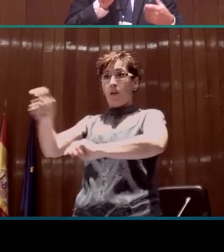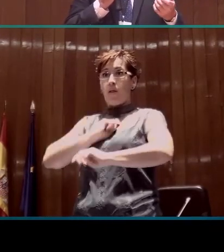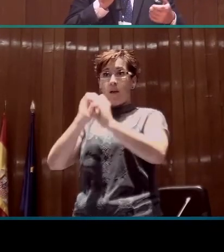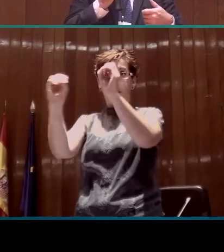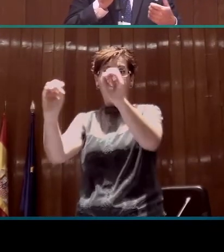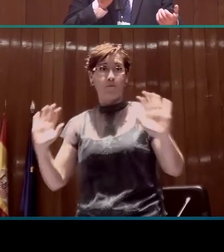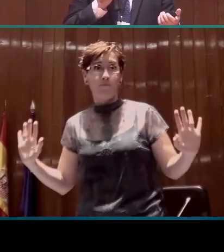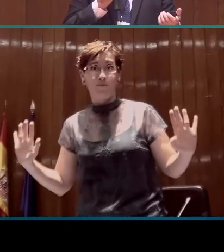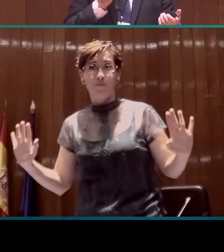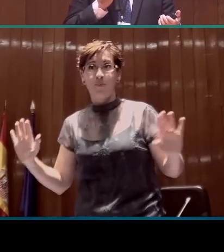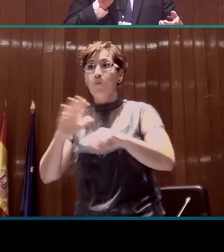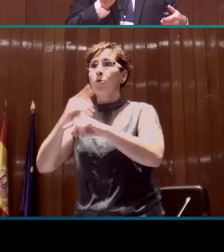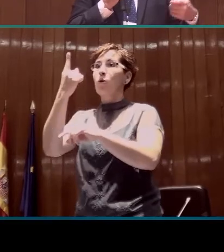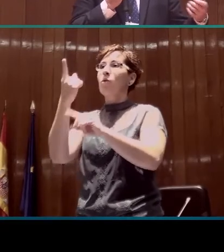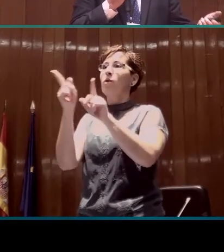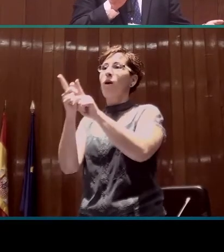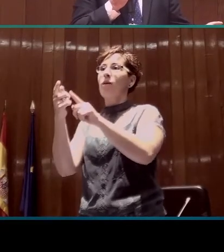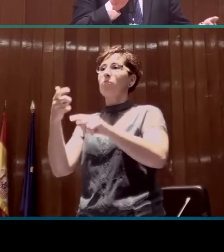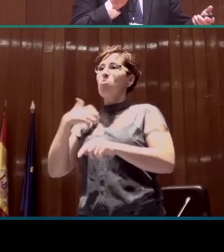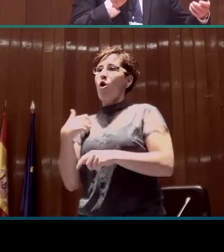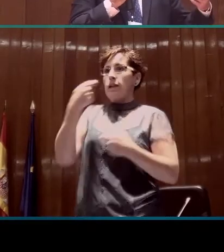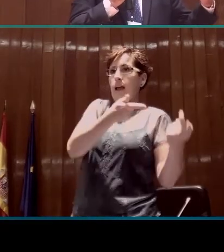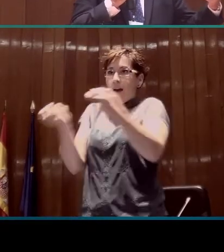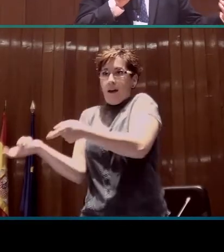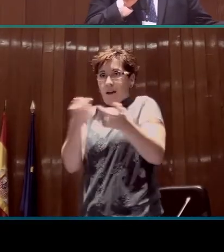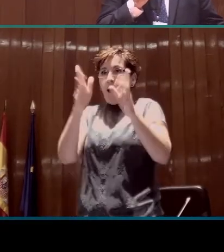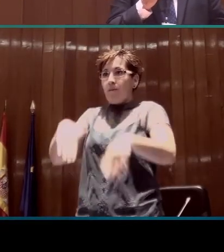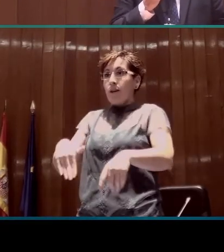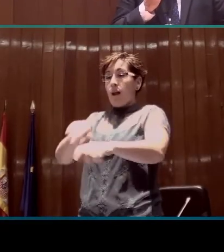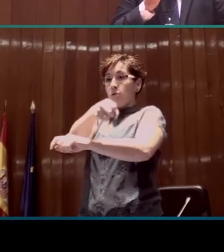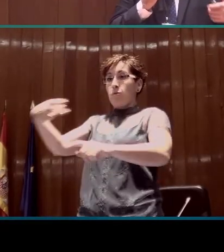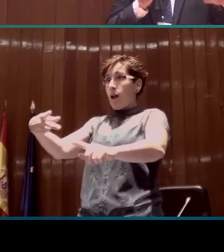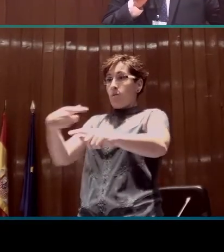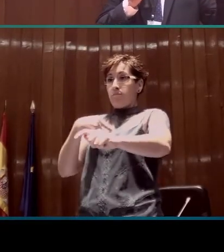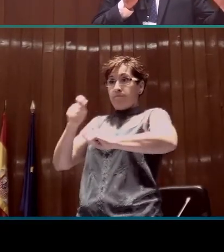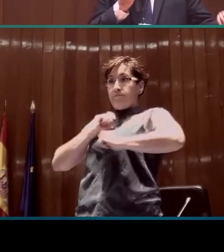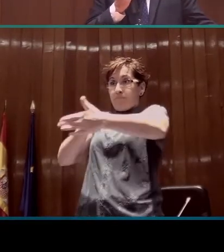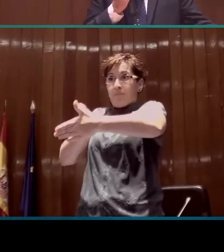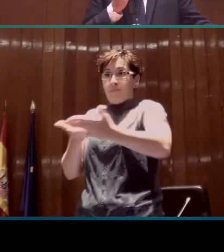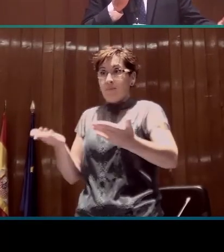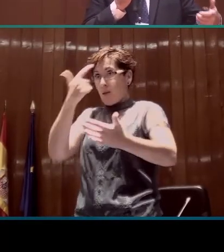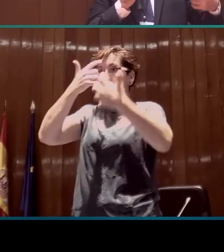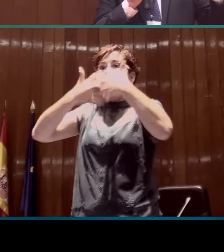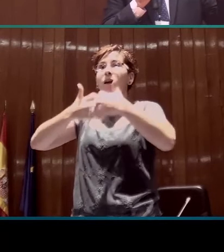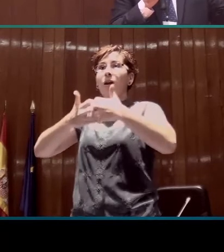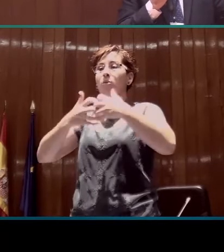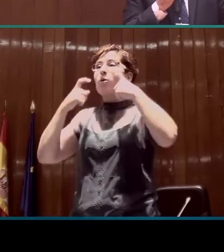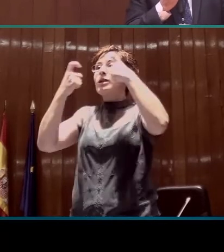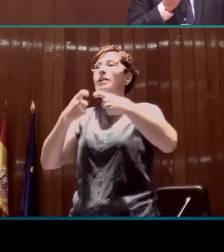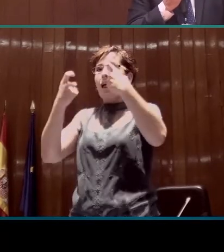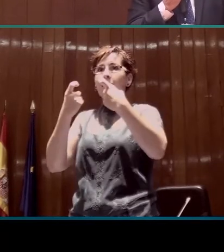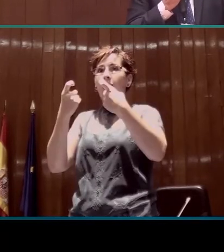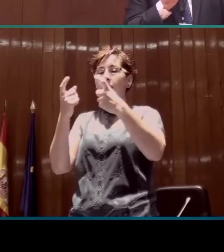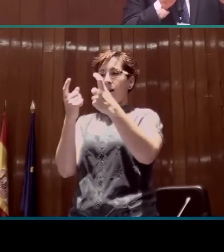Porque unas están cancelando a otras. Porque, de nuevo, lo que está ocurriendo es que nuestro cerebro trata de